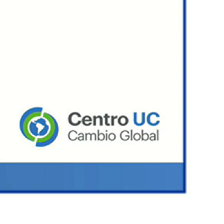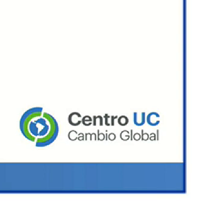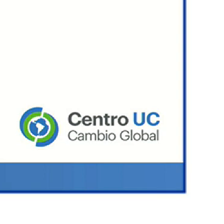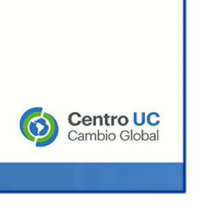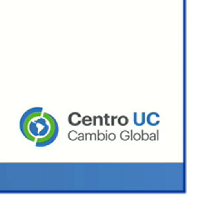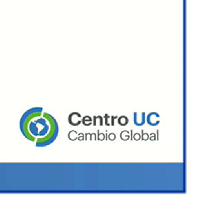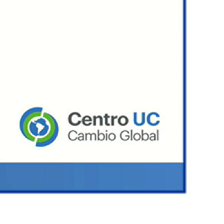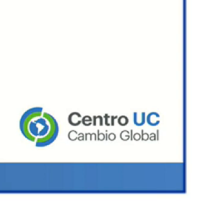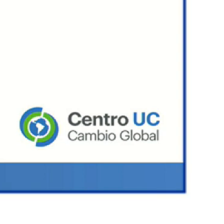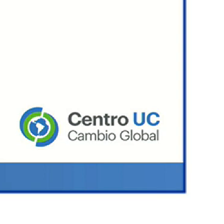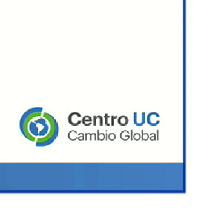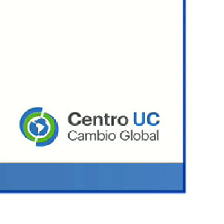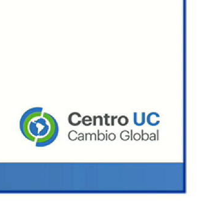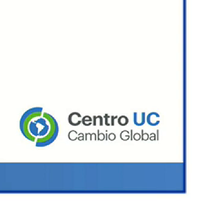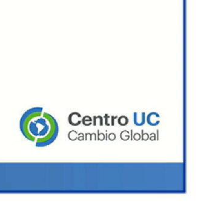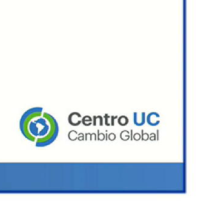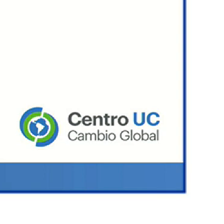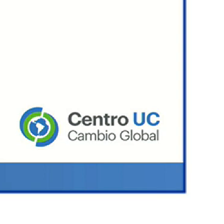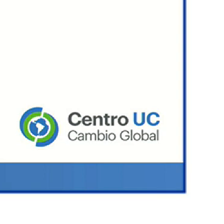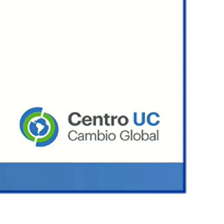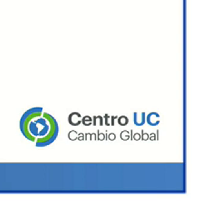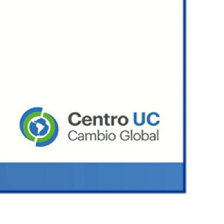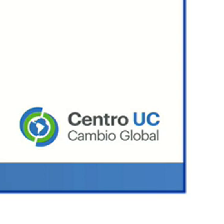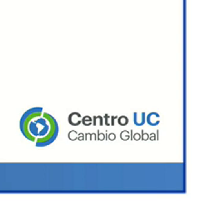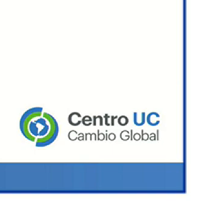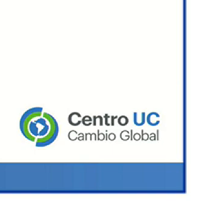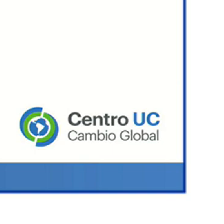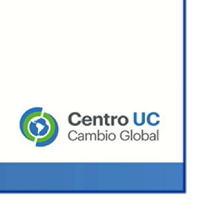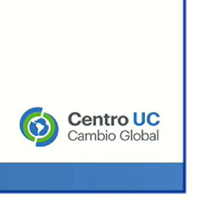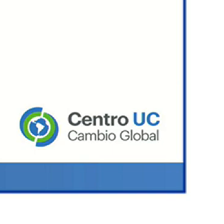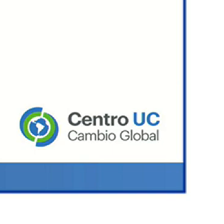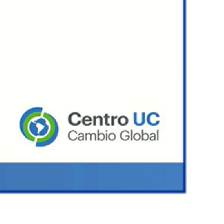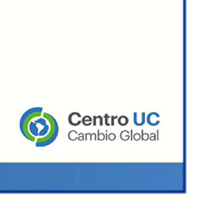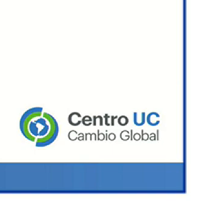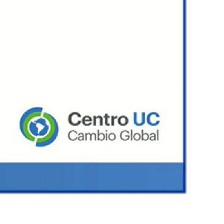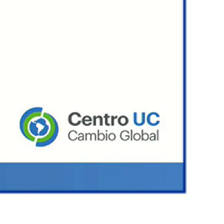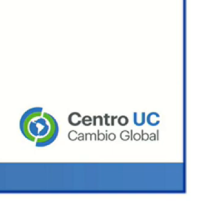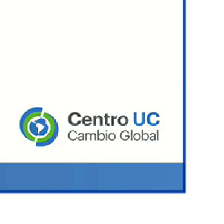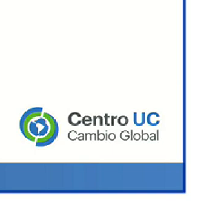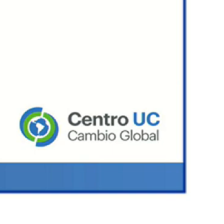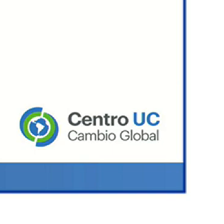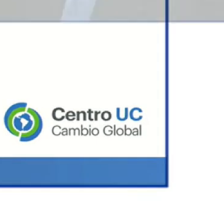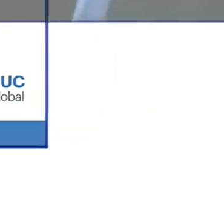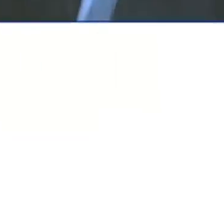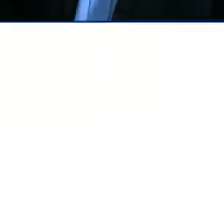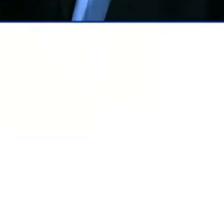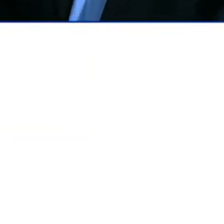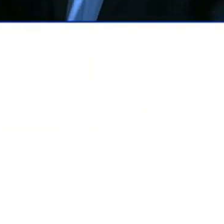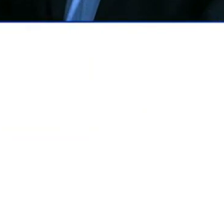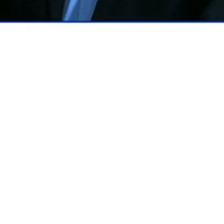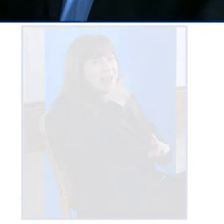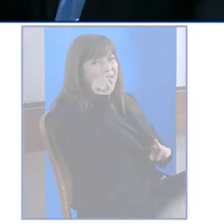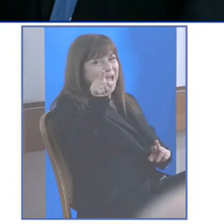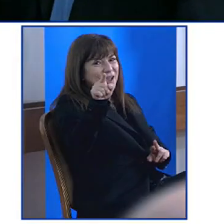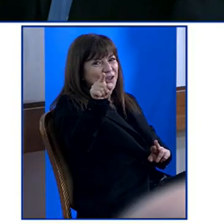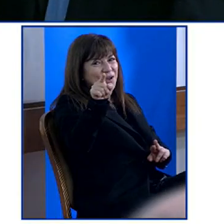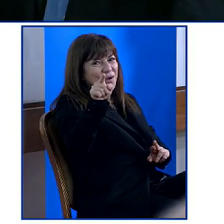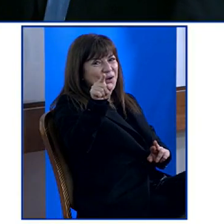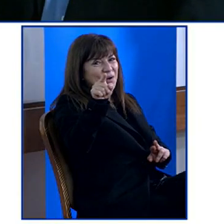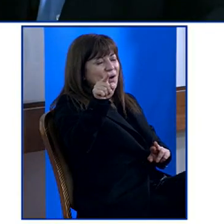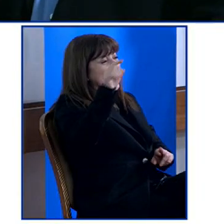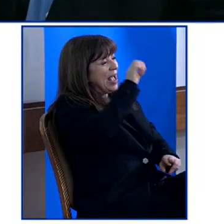fue hace muy poco. Así que no es solo privilegio del hemisferio